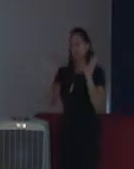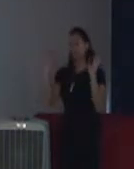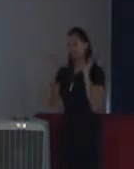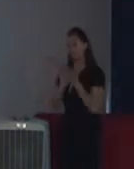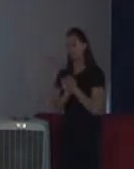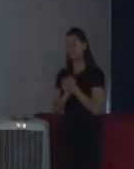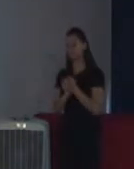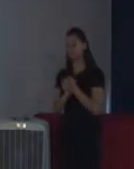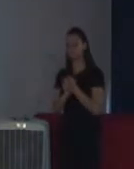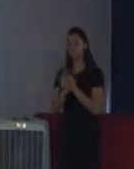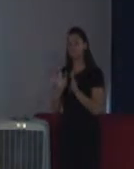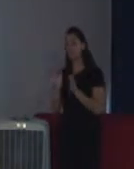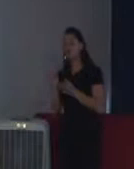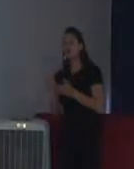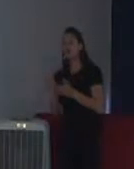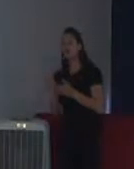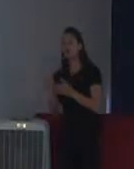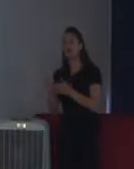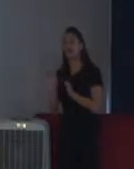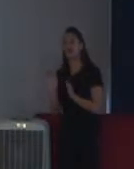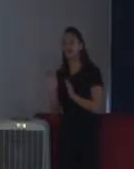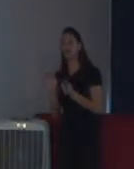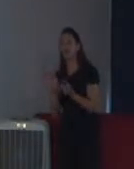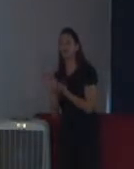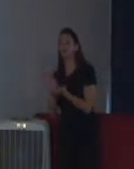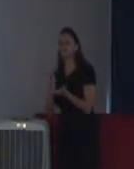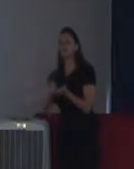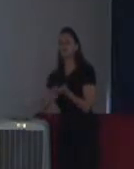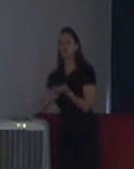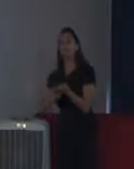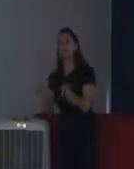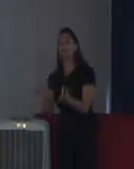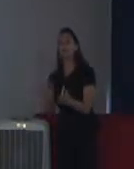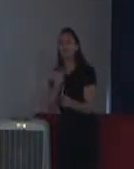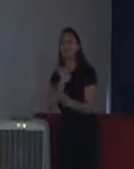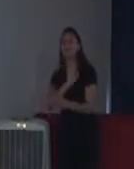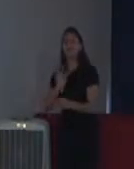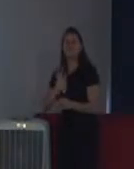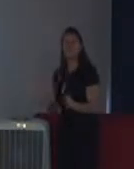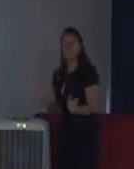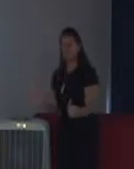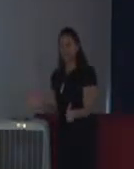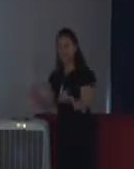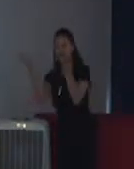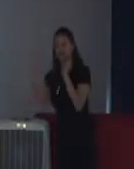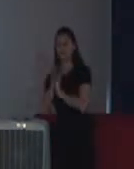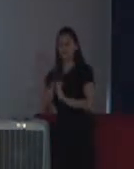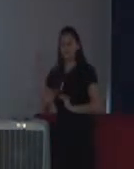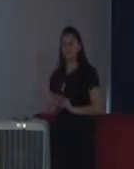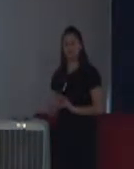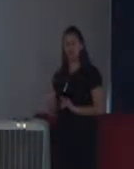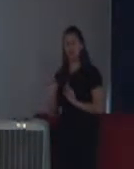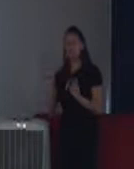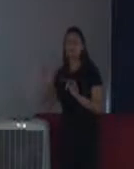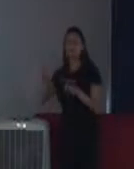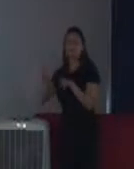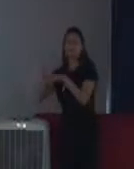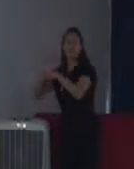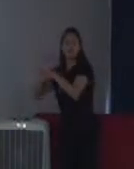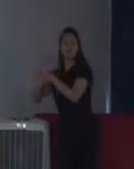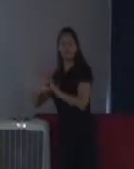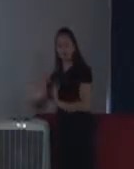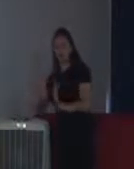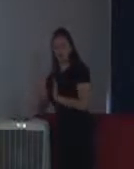Simplemente como orientarla hacia la parte de la rehabilitación o hacia la parte biológica. En ese sentido, doy